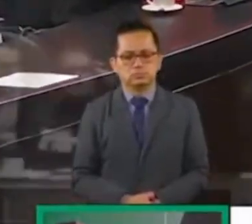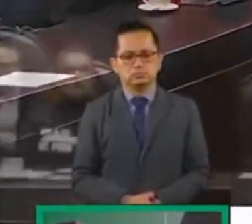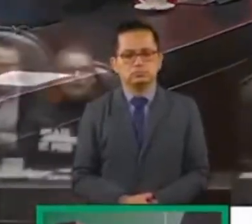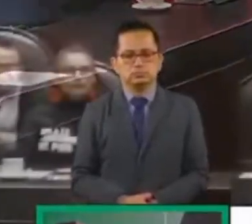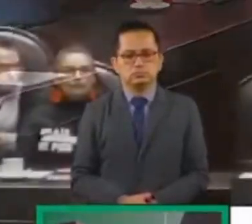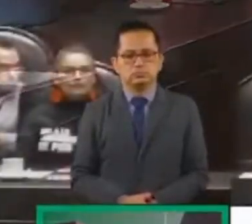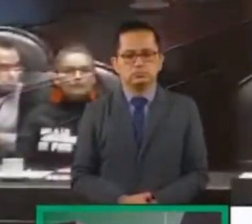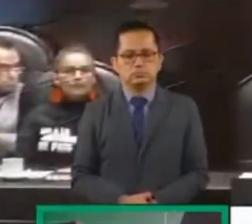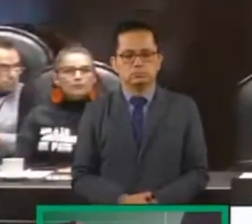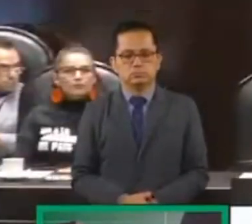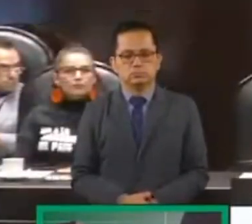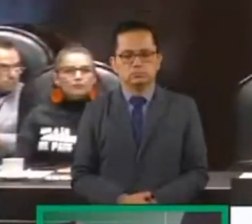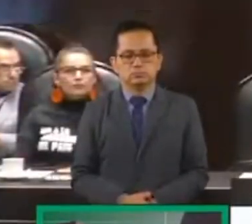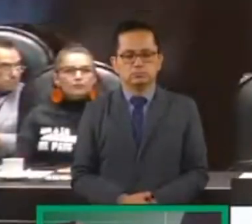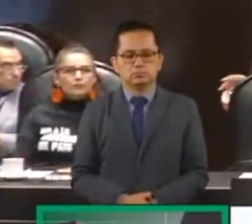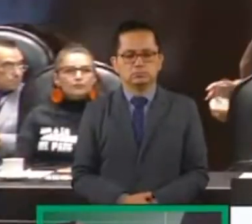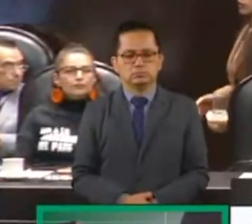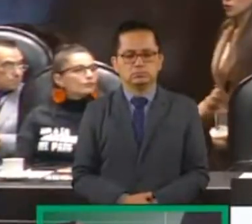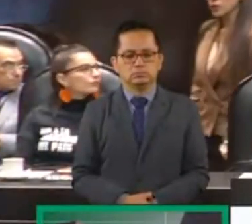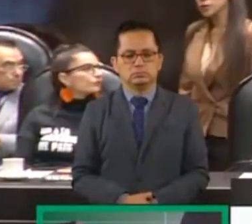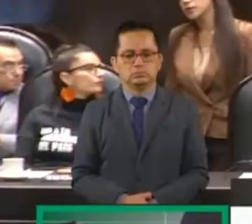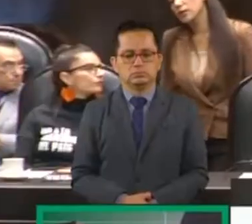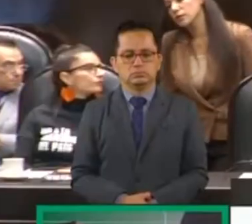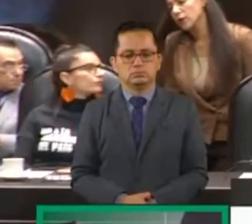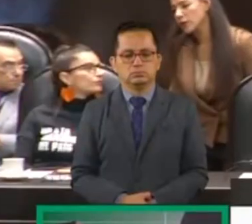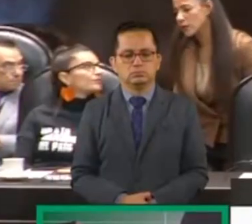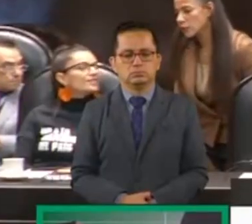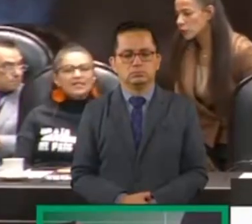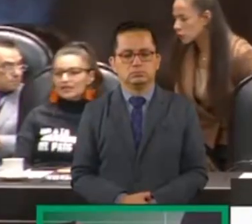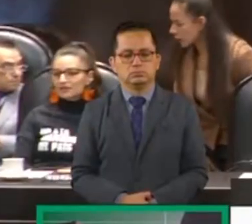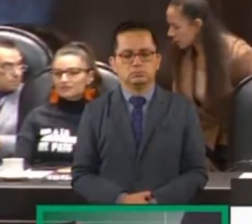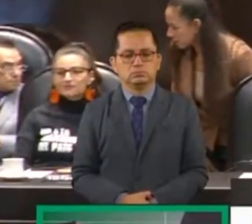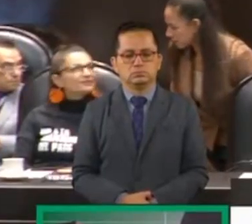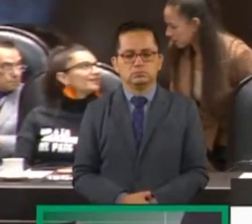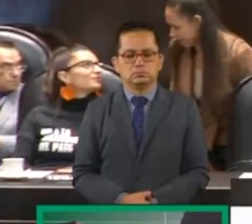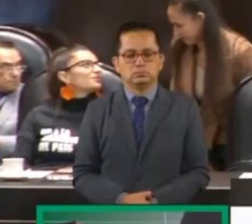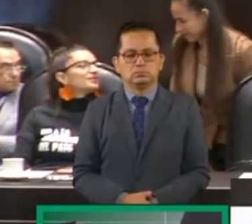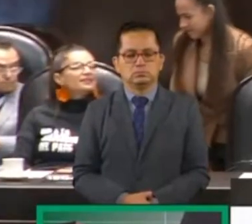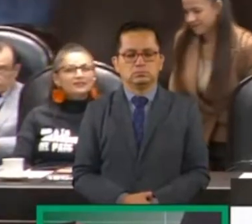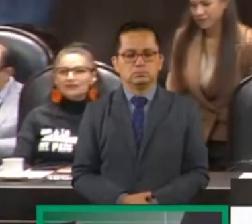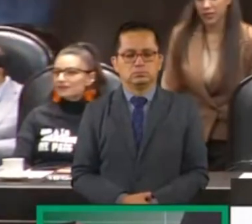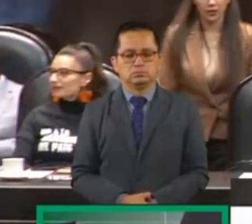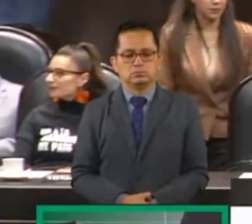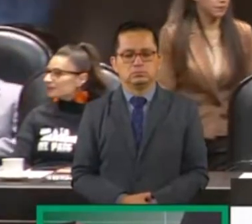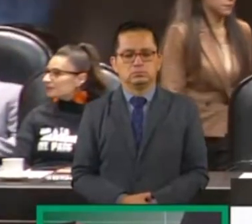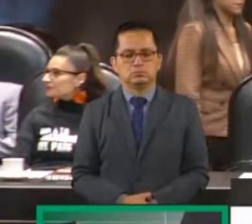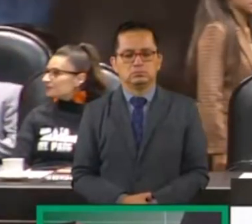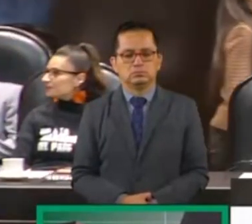Gracias.